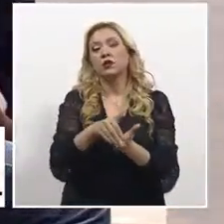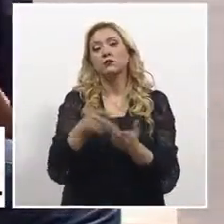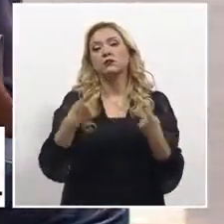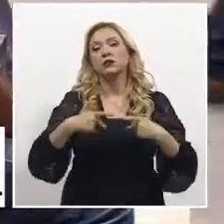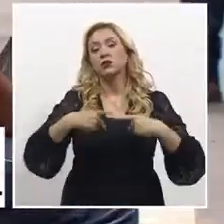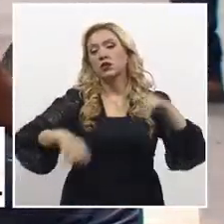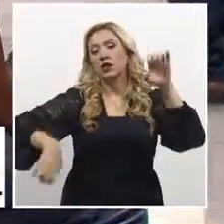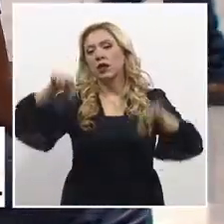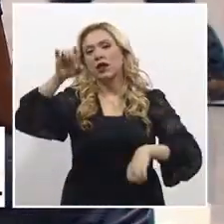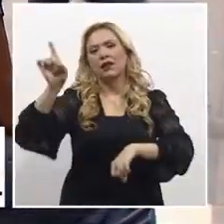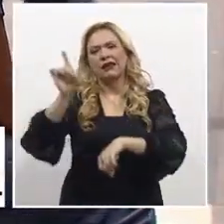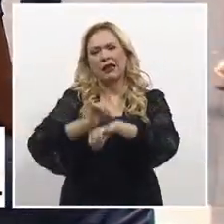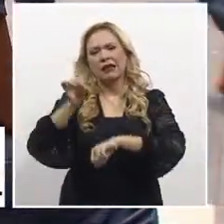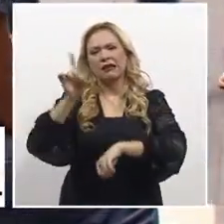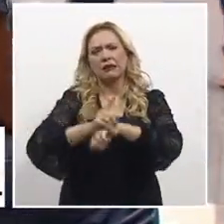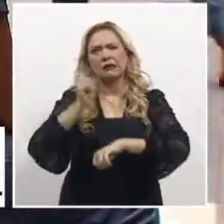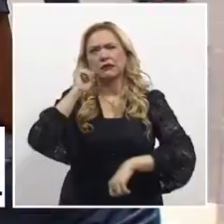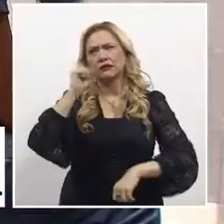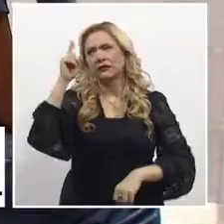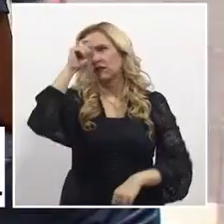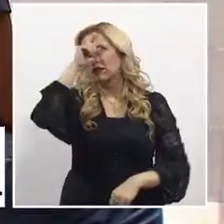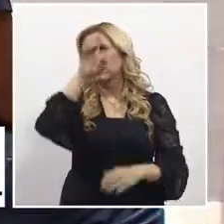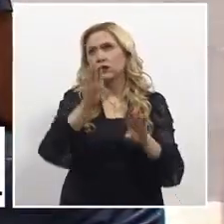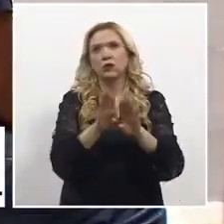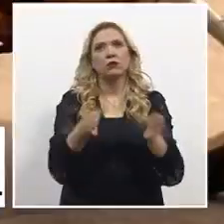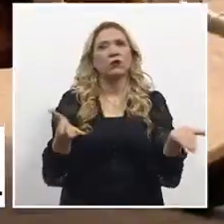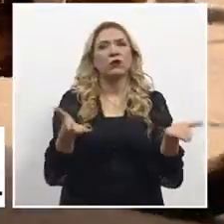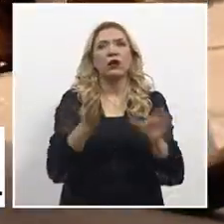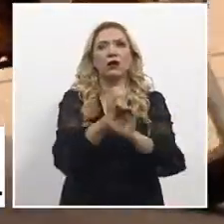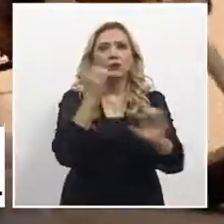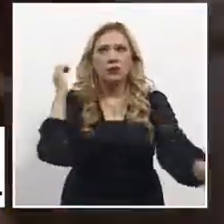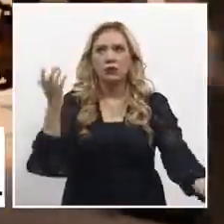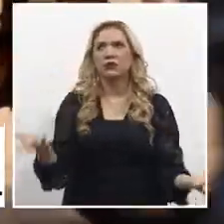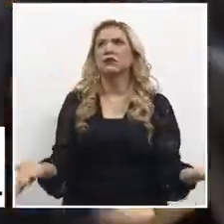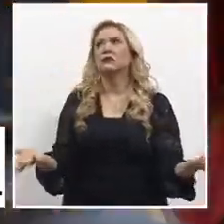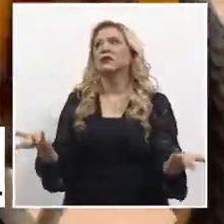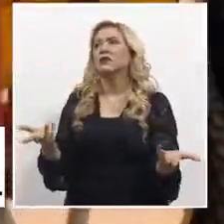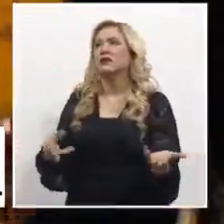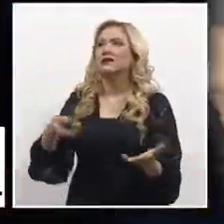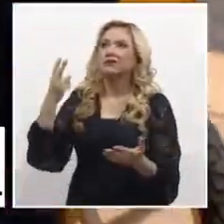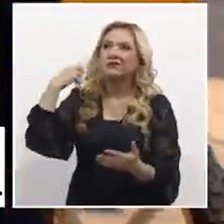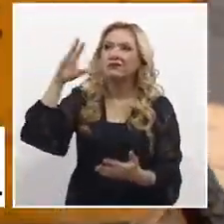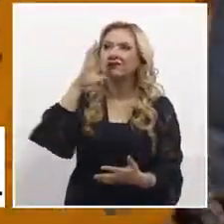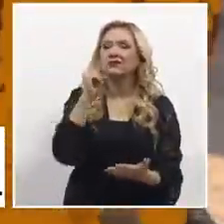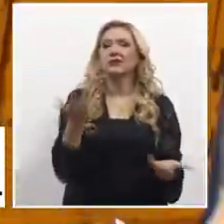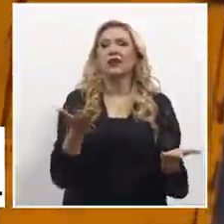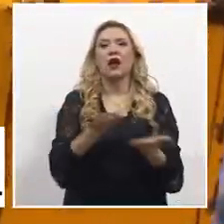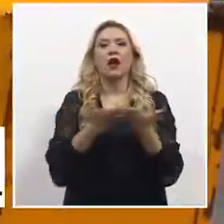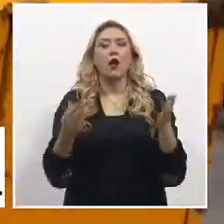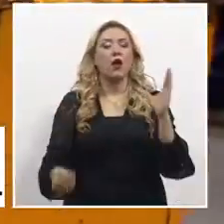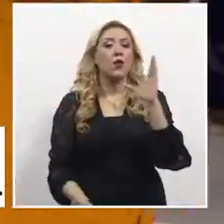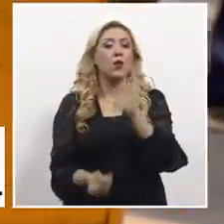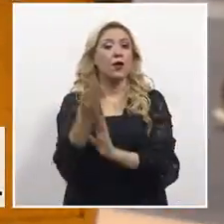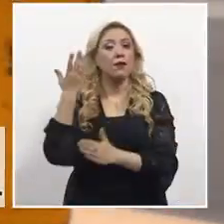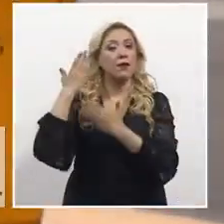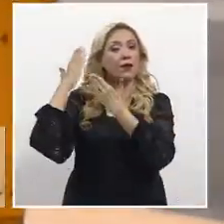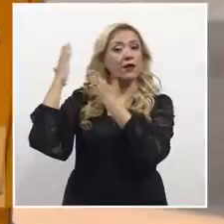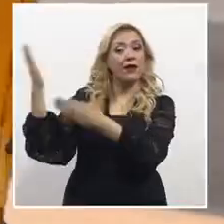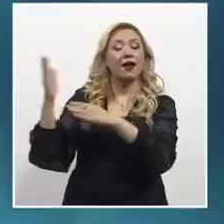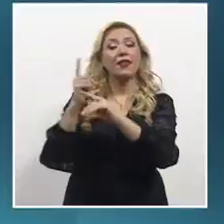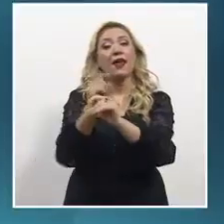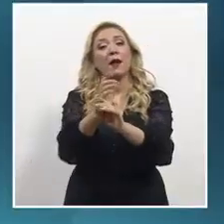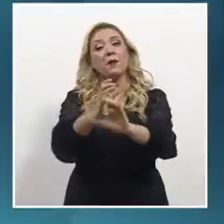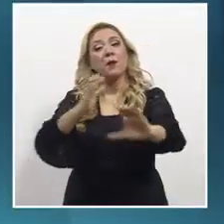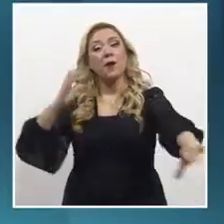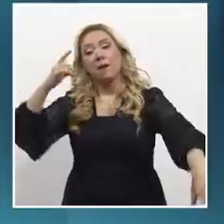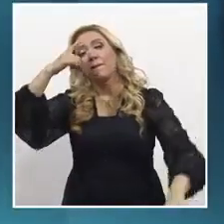que a diario enfrentan obstáculos de movilidad. Para ayudar a solventar estas dificultades, surgió Safe Mobility, un servicio de transporte